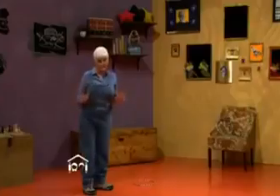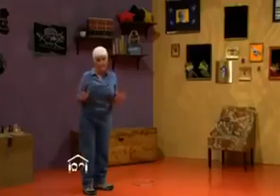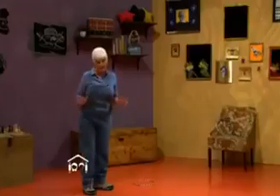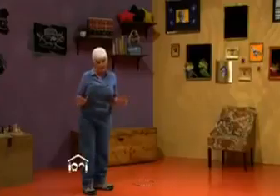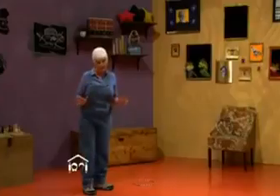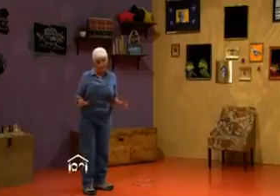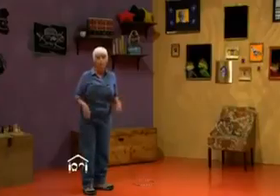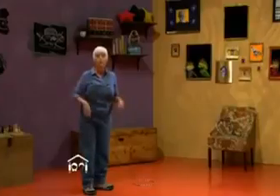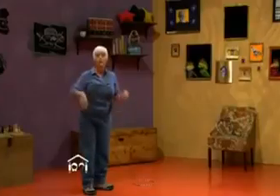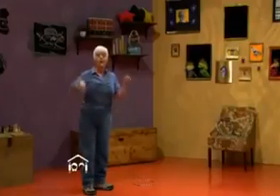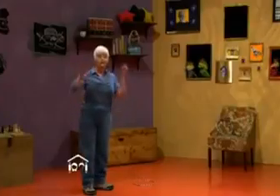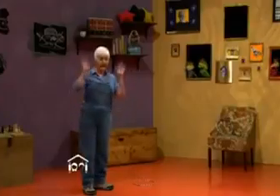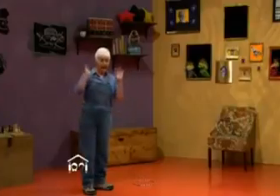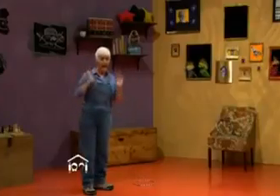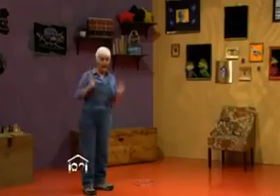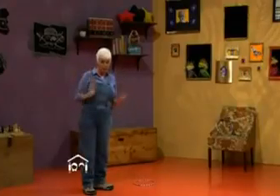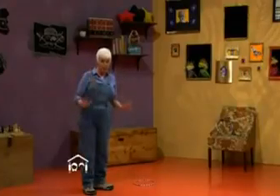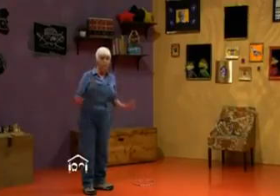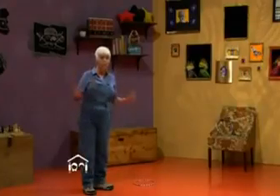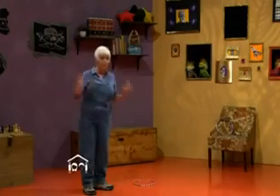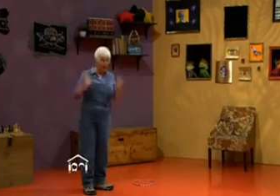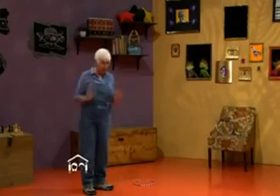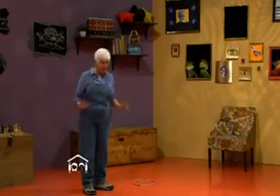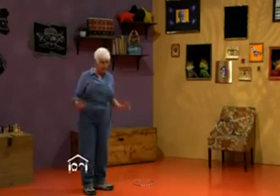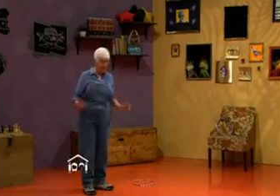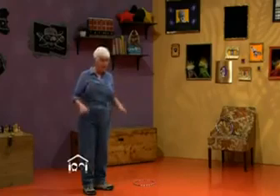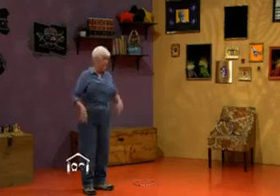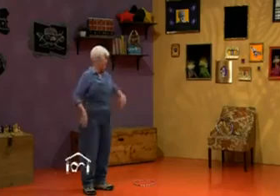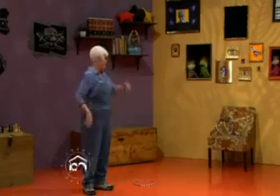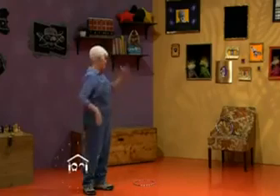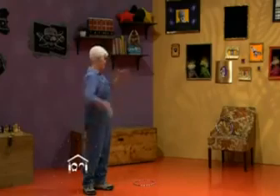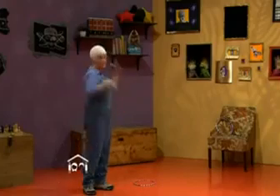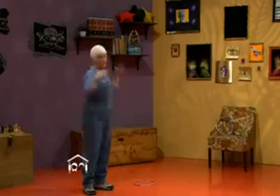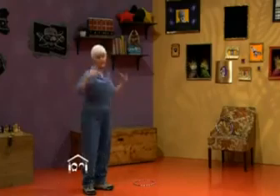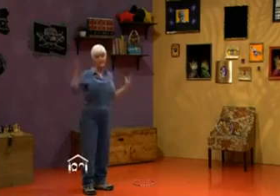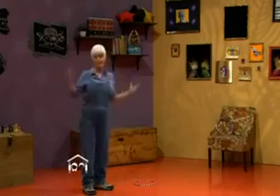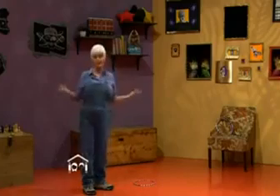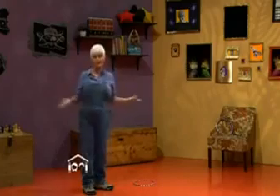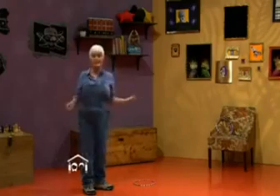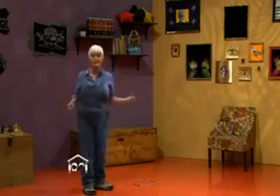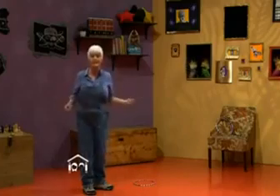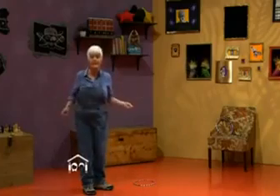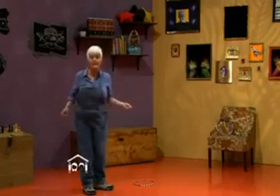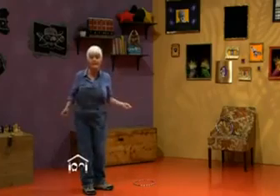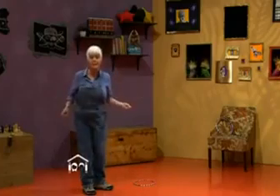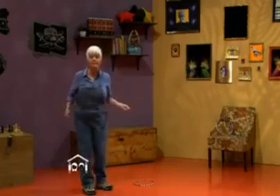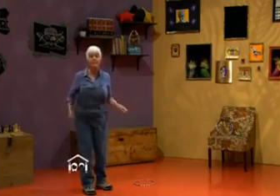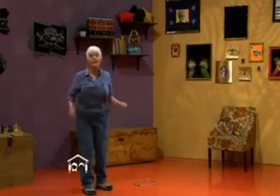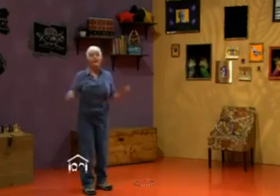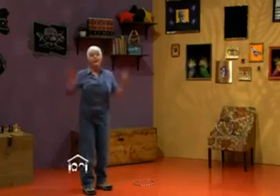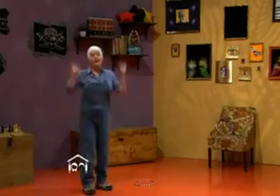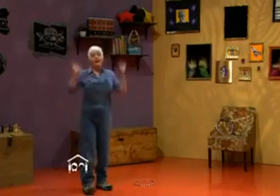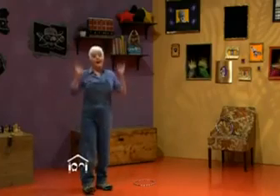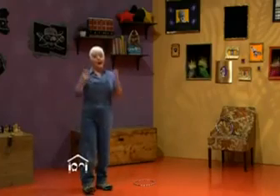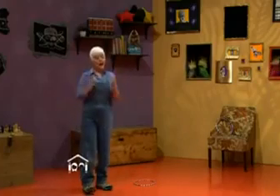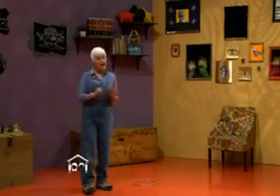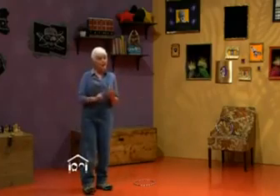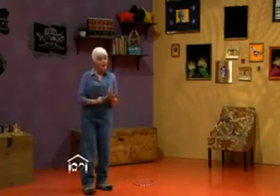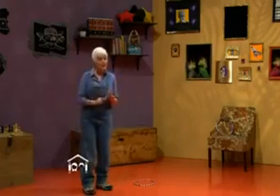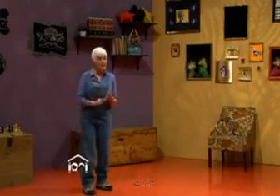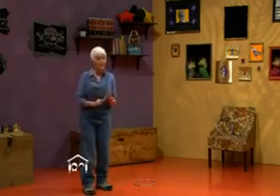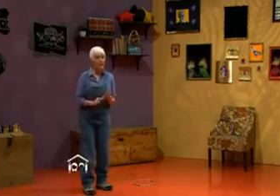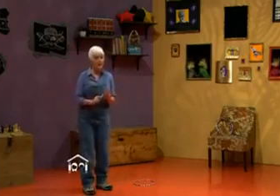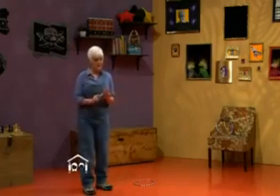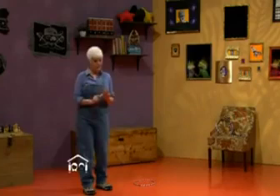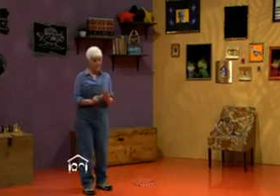Y así fue. Durante algunos años, mientras los jóvenes príncipes iban creciendo,